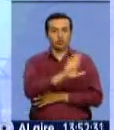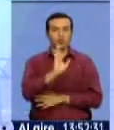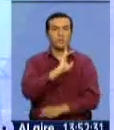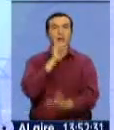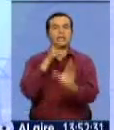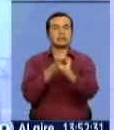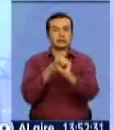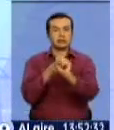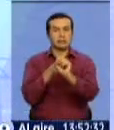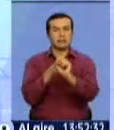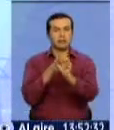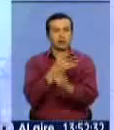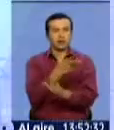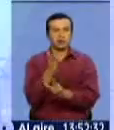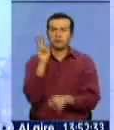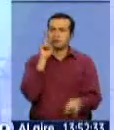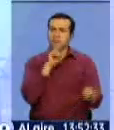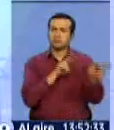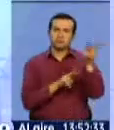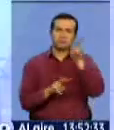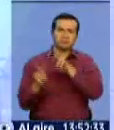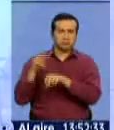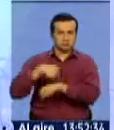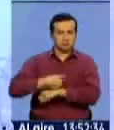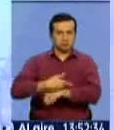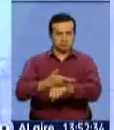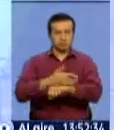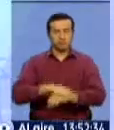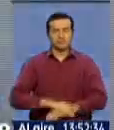participaron en ella hacen una evaluación de esta jornada.